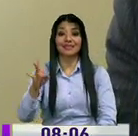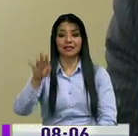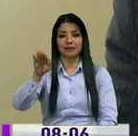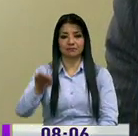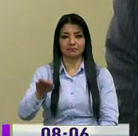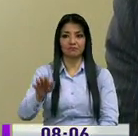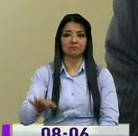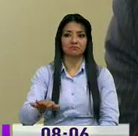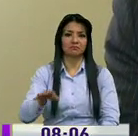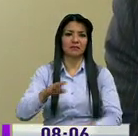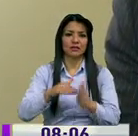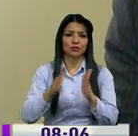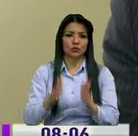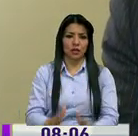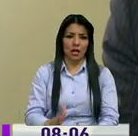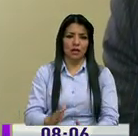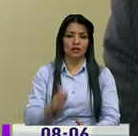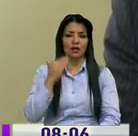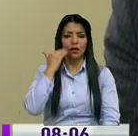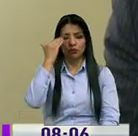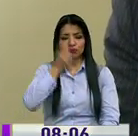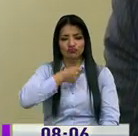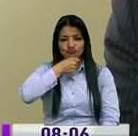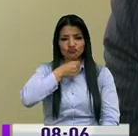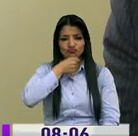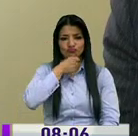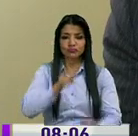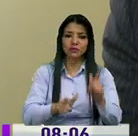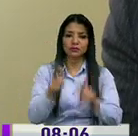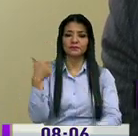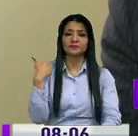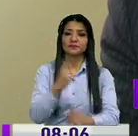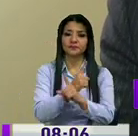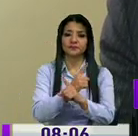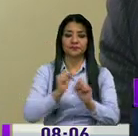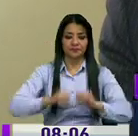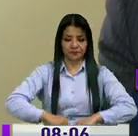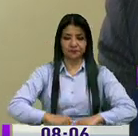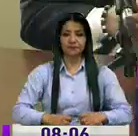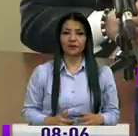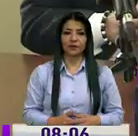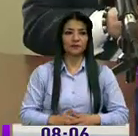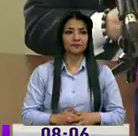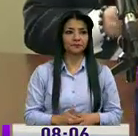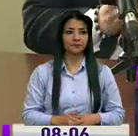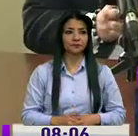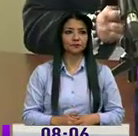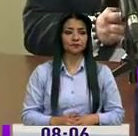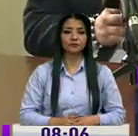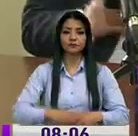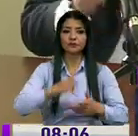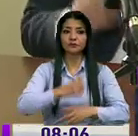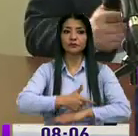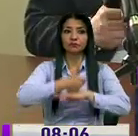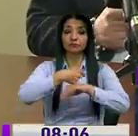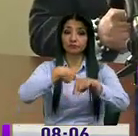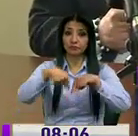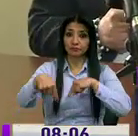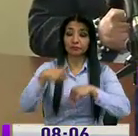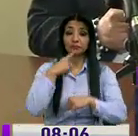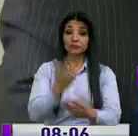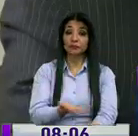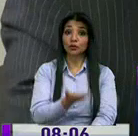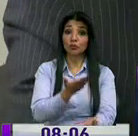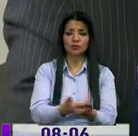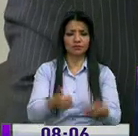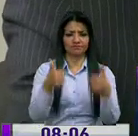estudiantes, adultos mayores y personas con capacidades especiales. Para las autoridades, lo destacado de la propuesta